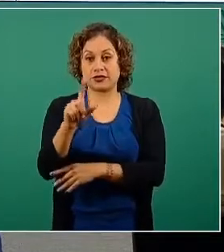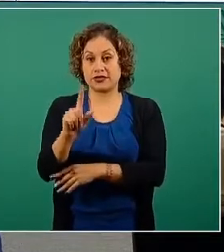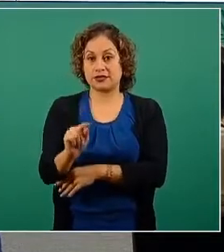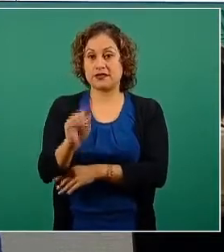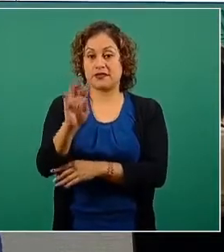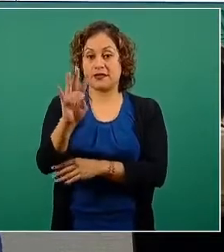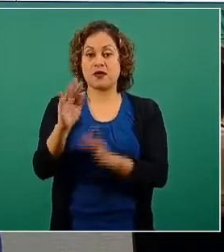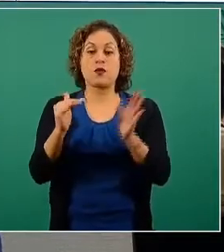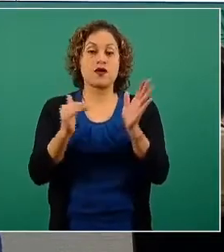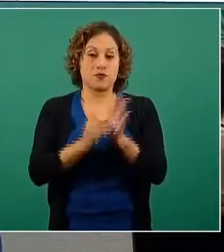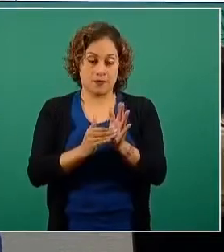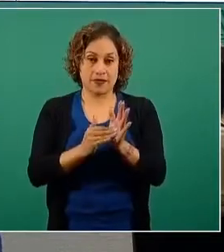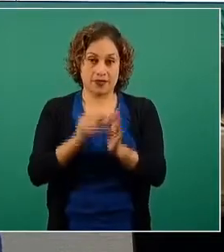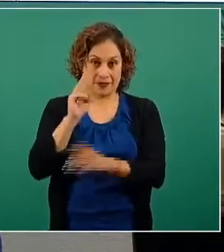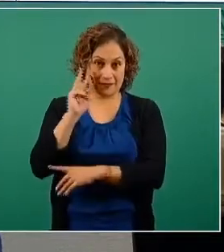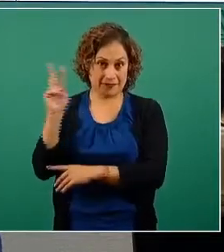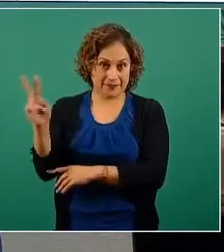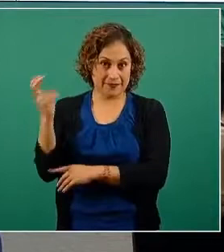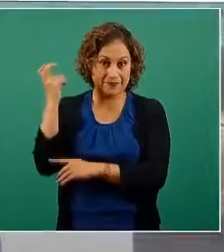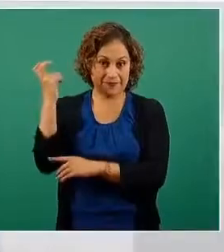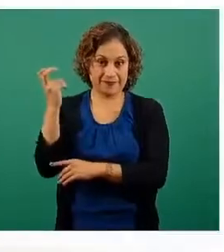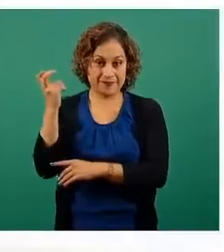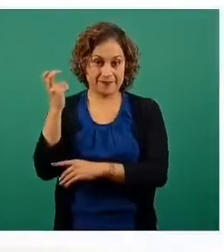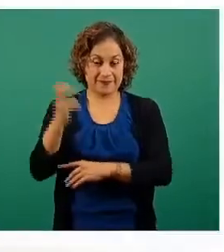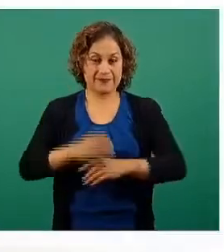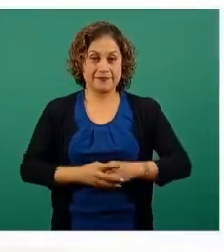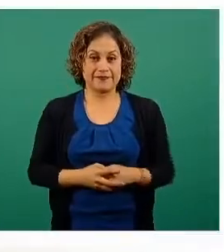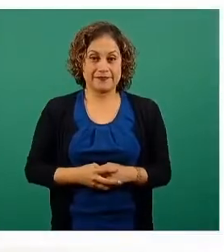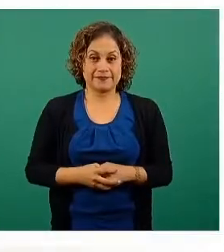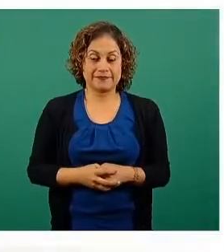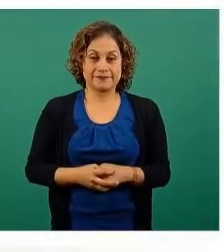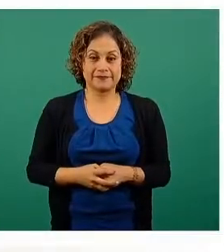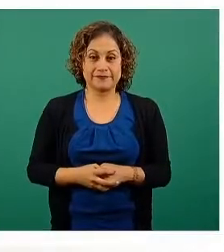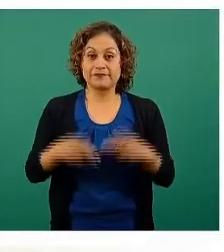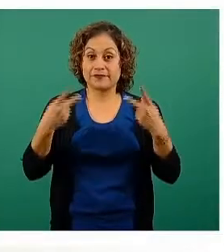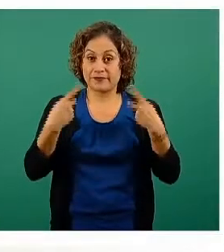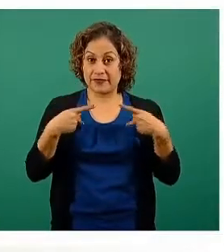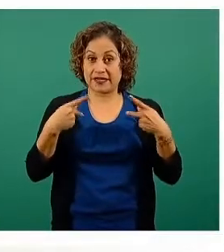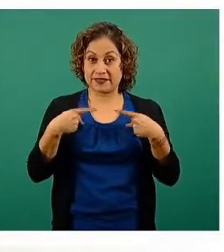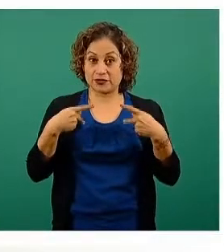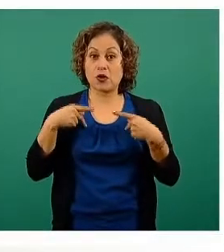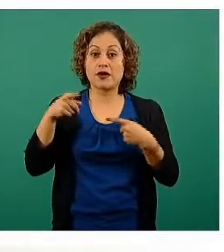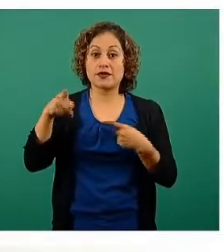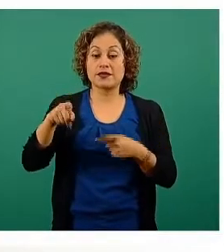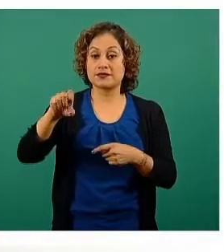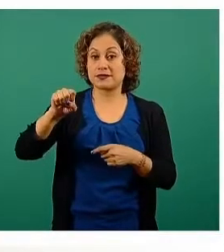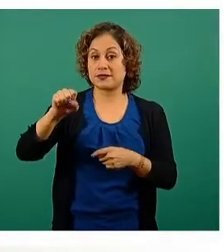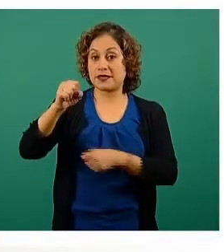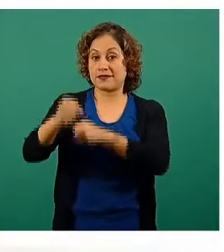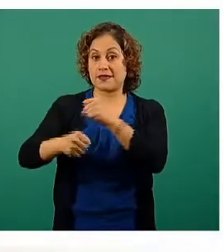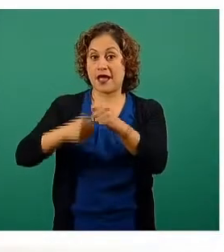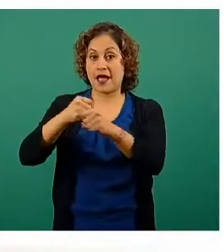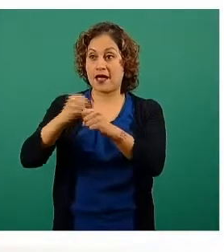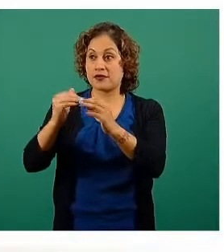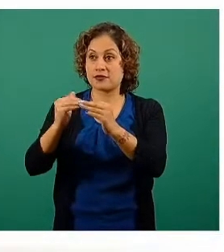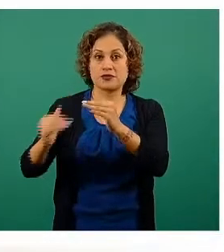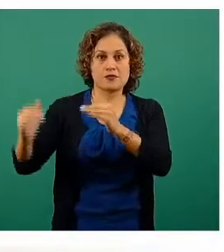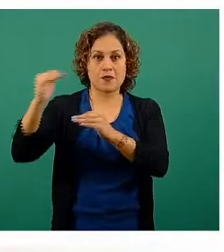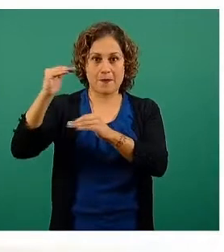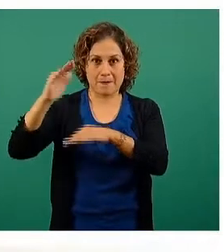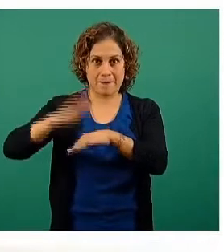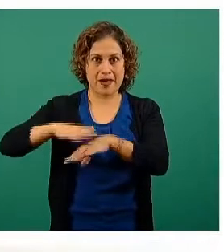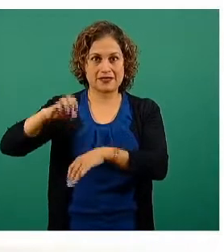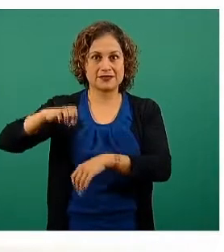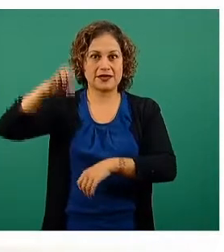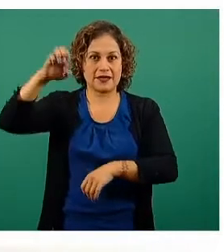3,274,000, la cifra que ustedes pueden ver en la diapositiva, de personas registradas de 60 años y más. Nuestra meta a